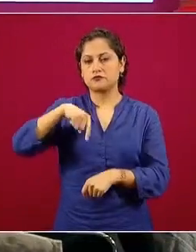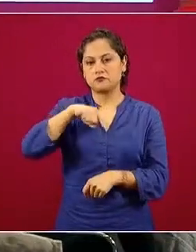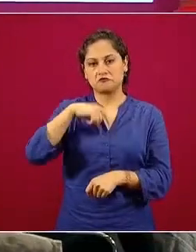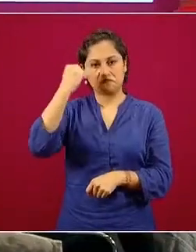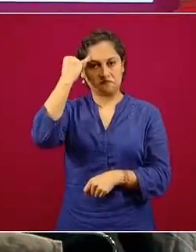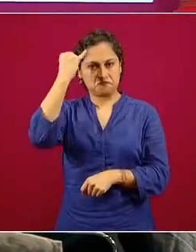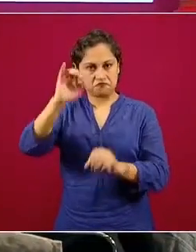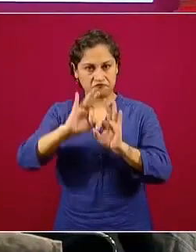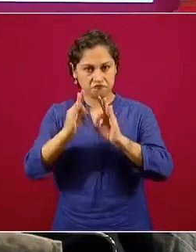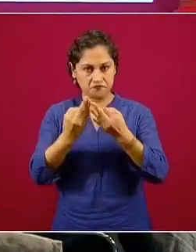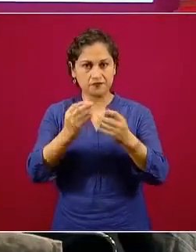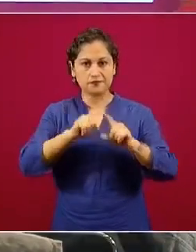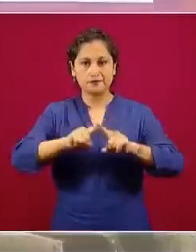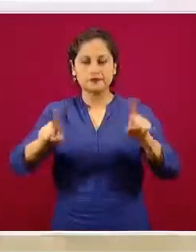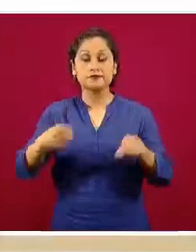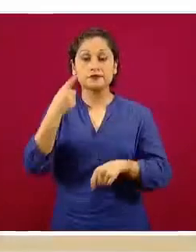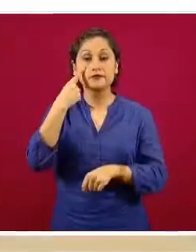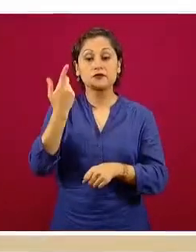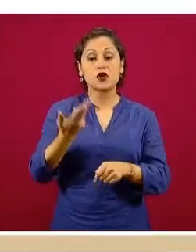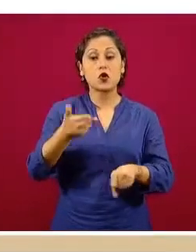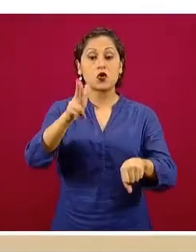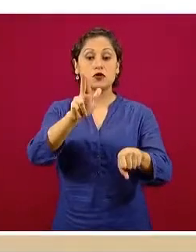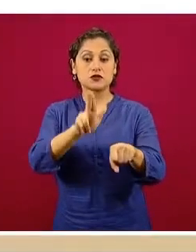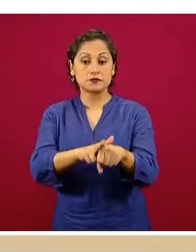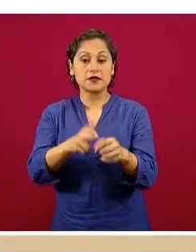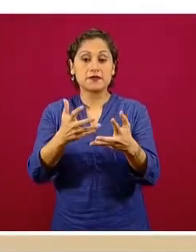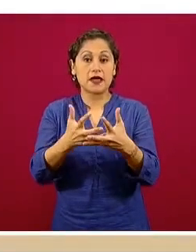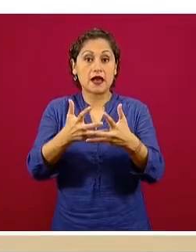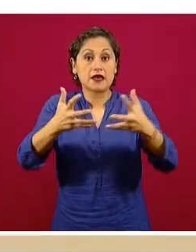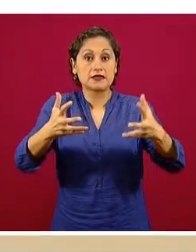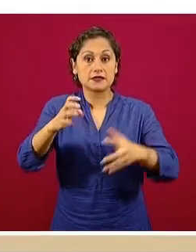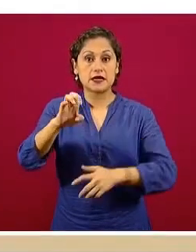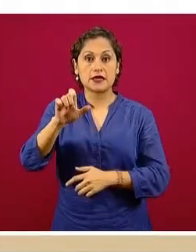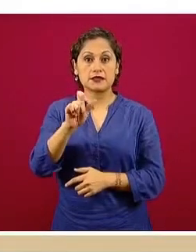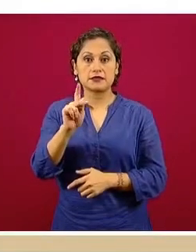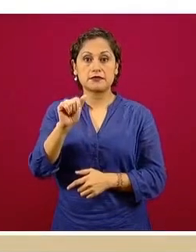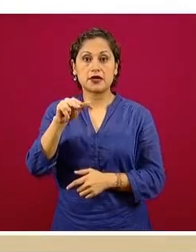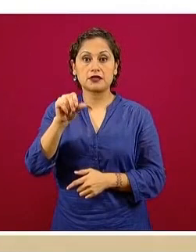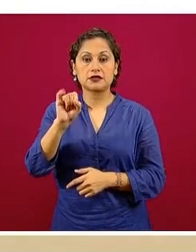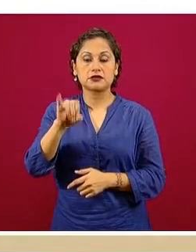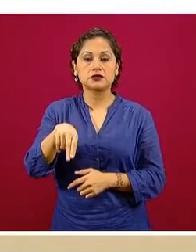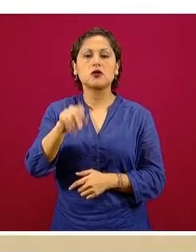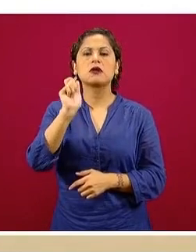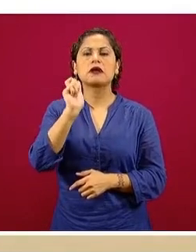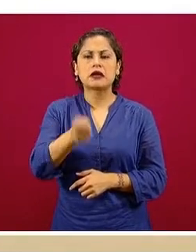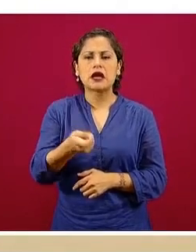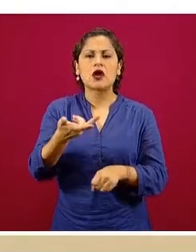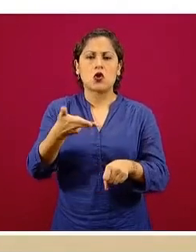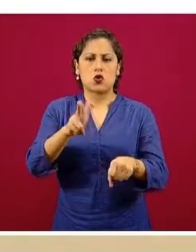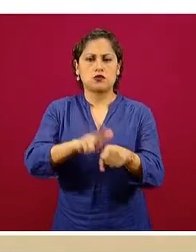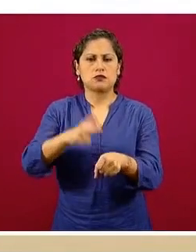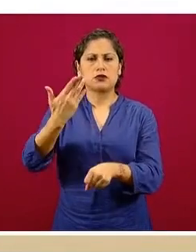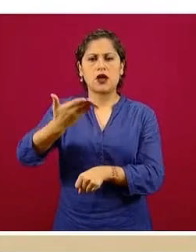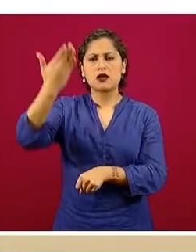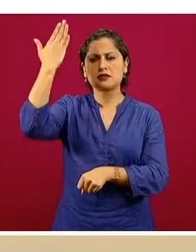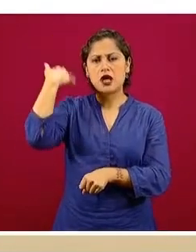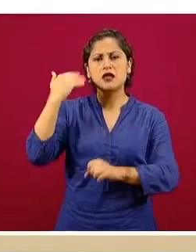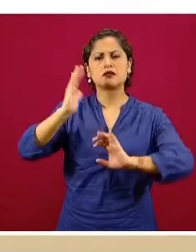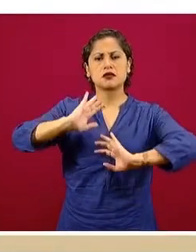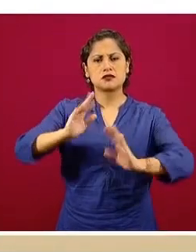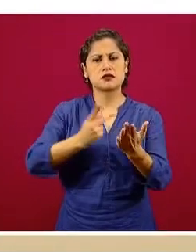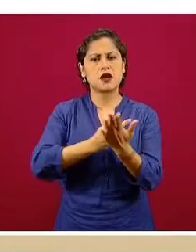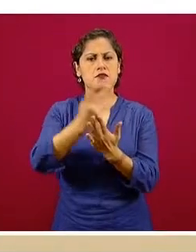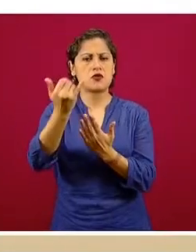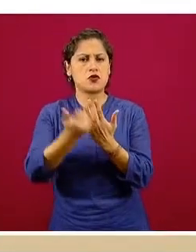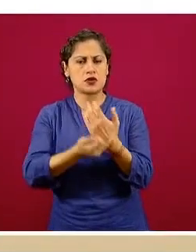son los hospitales de expansión que son los hospitales de expansión hospitales que estaban programados desde antes del comité para